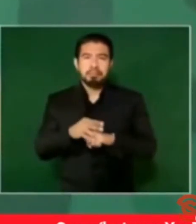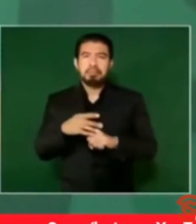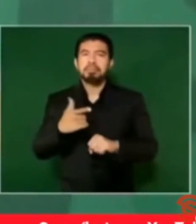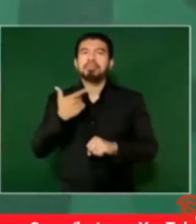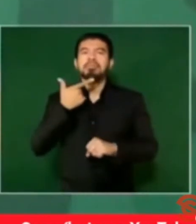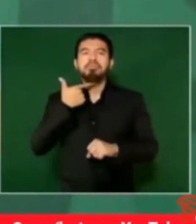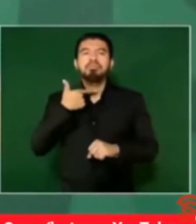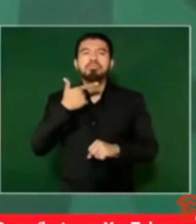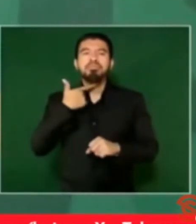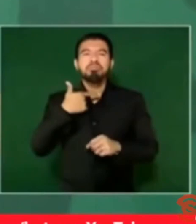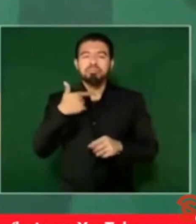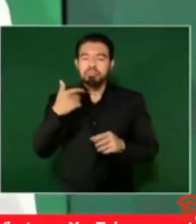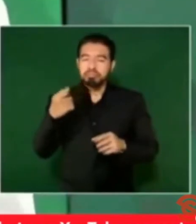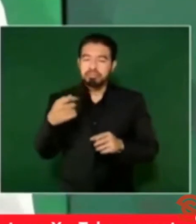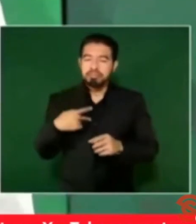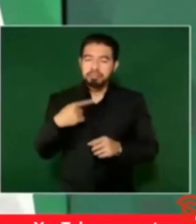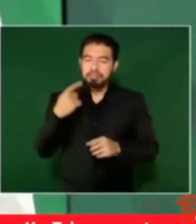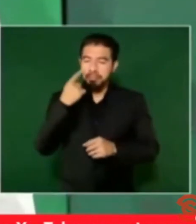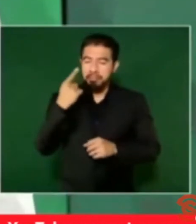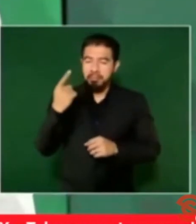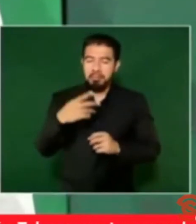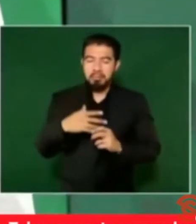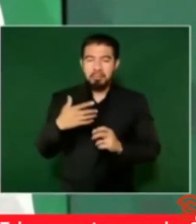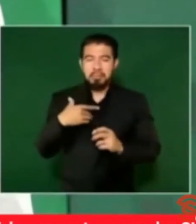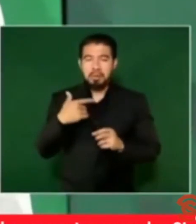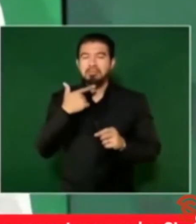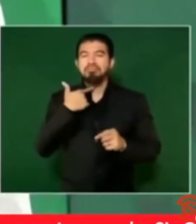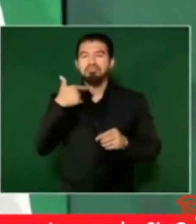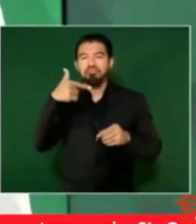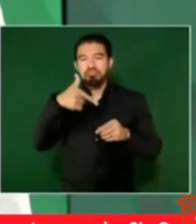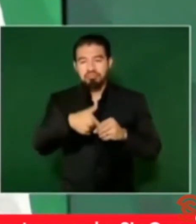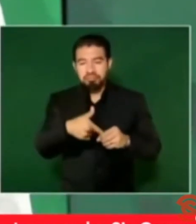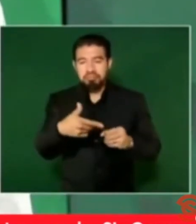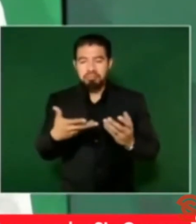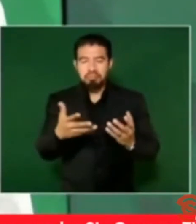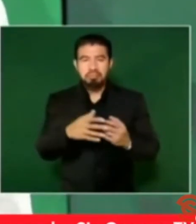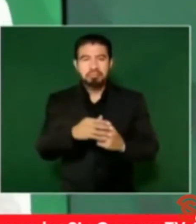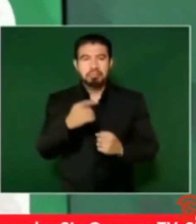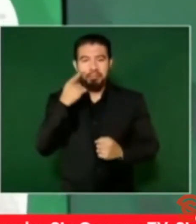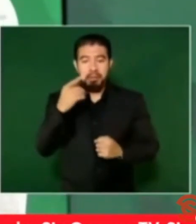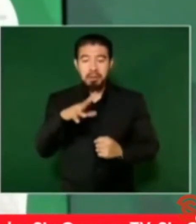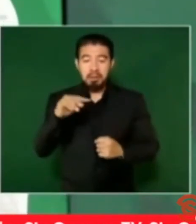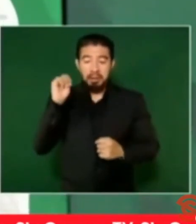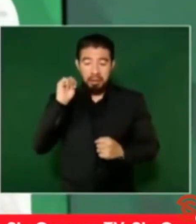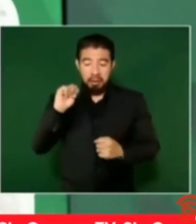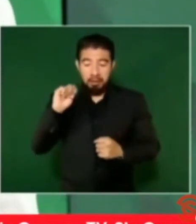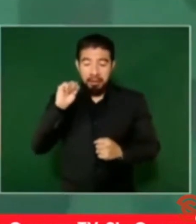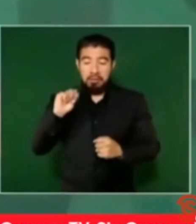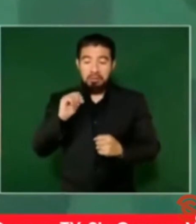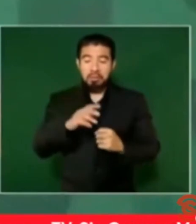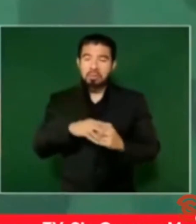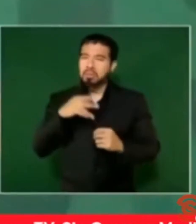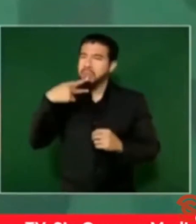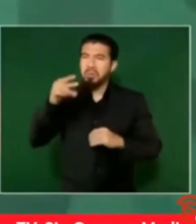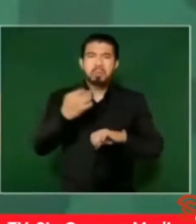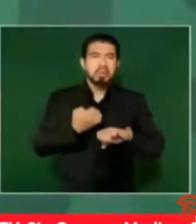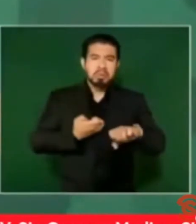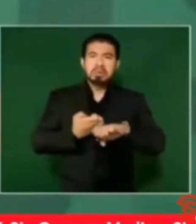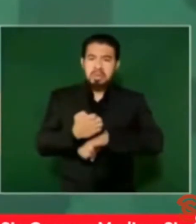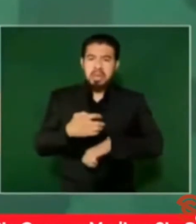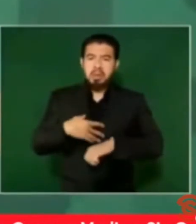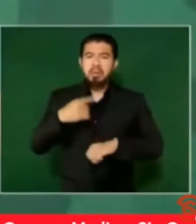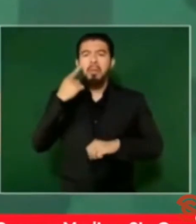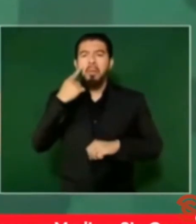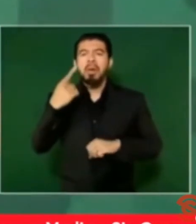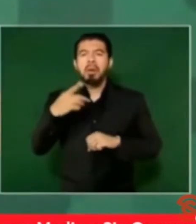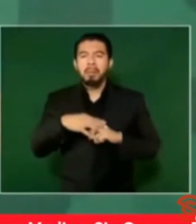gasolinerías o gasolineras de Tabasco o de su estado. ¿Dónde